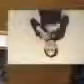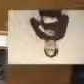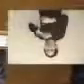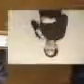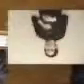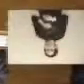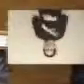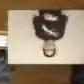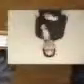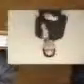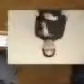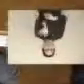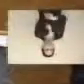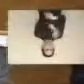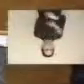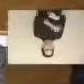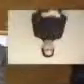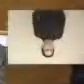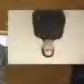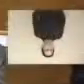Presidente, tiene la palabra.